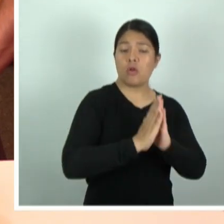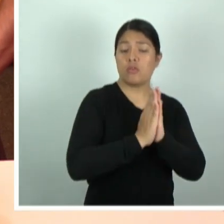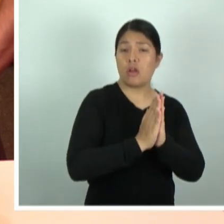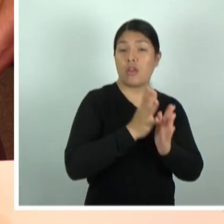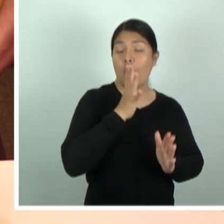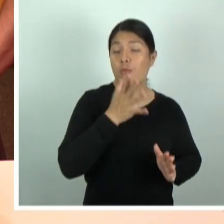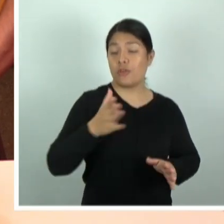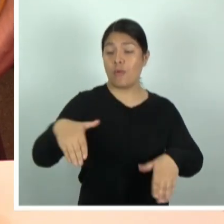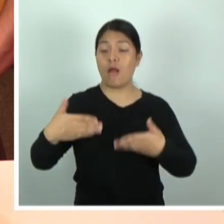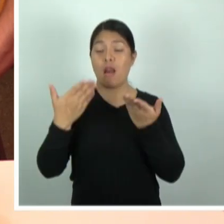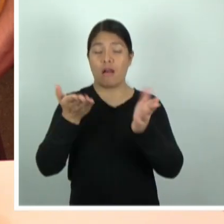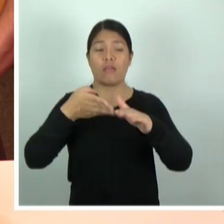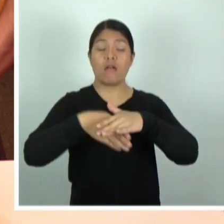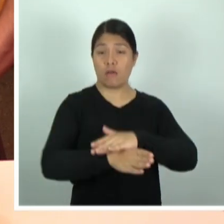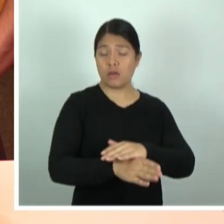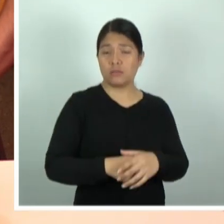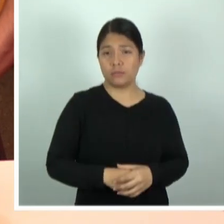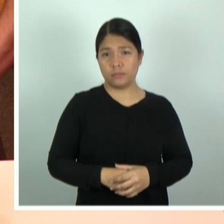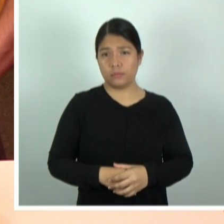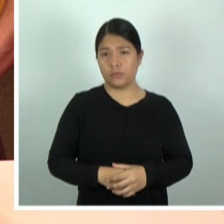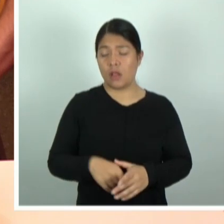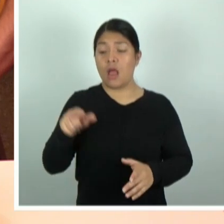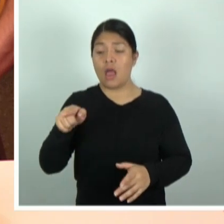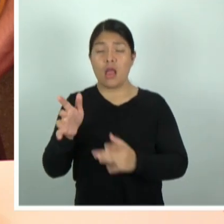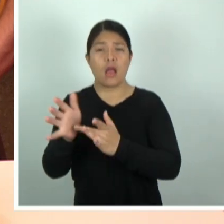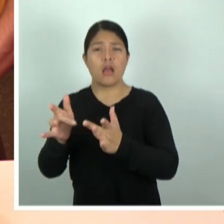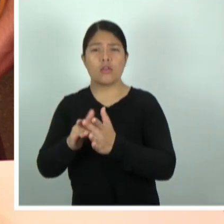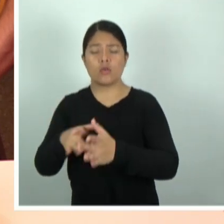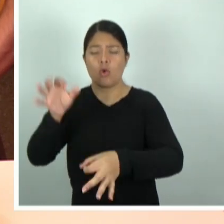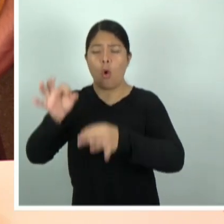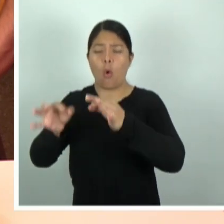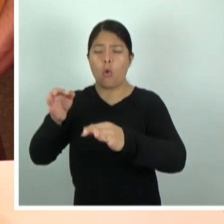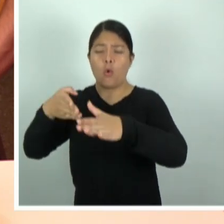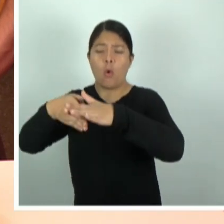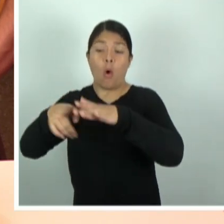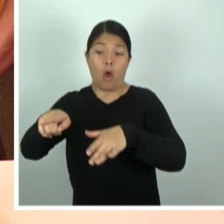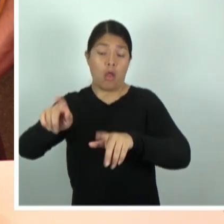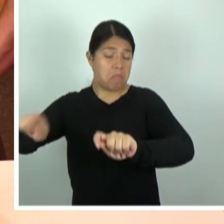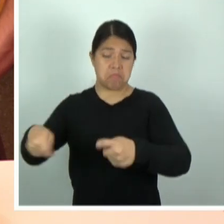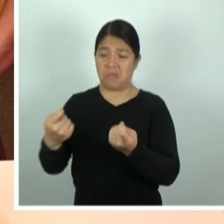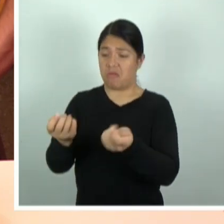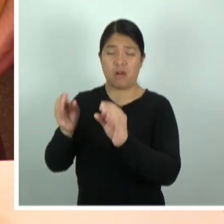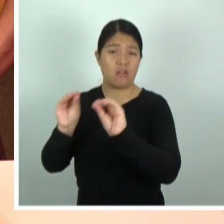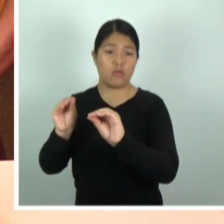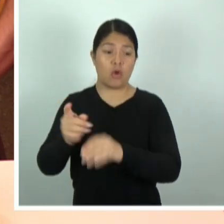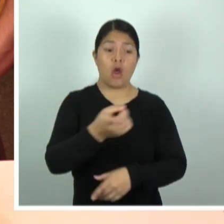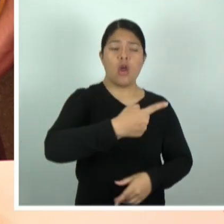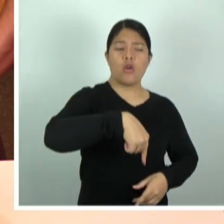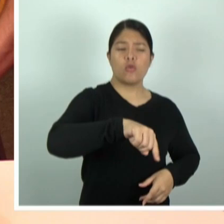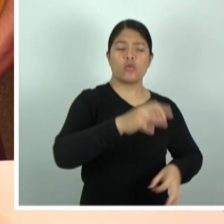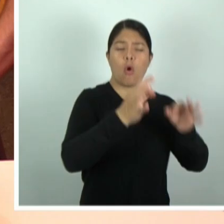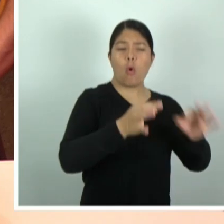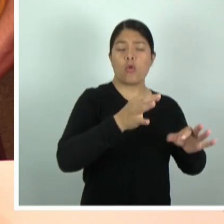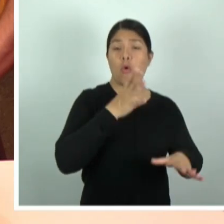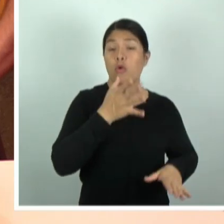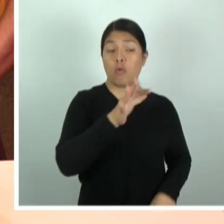por la gracia. Él era justo por naturaleza y nosotros lo somos por la fe,